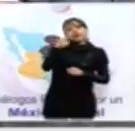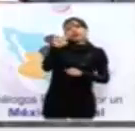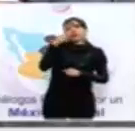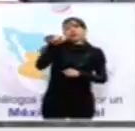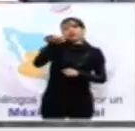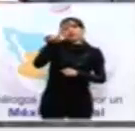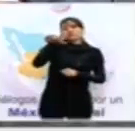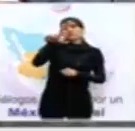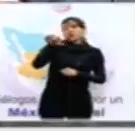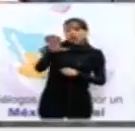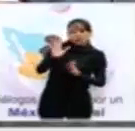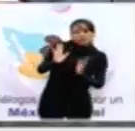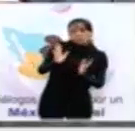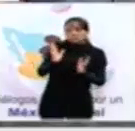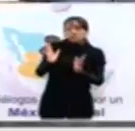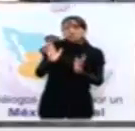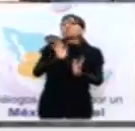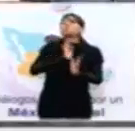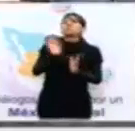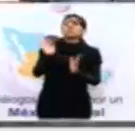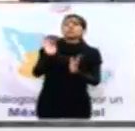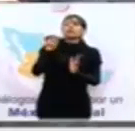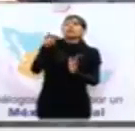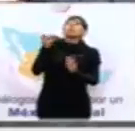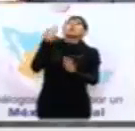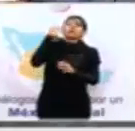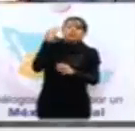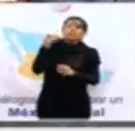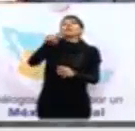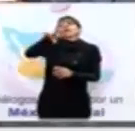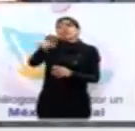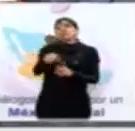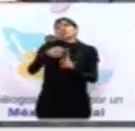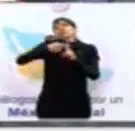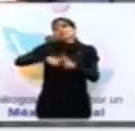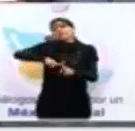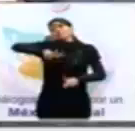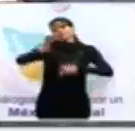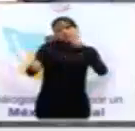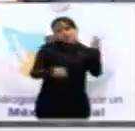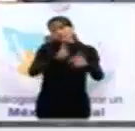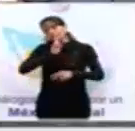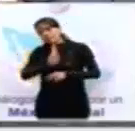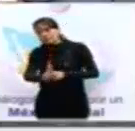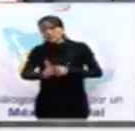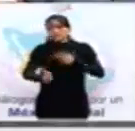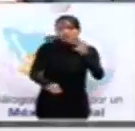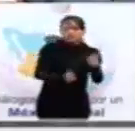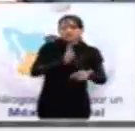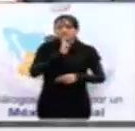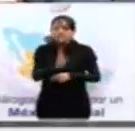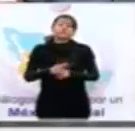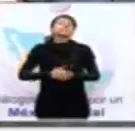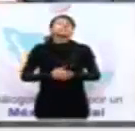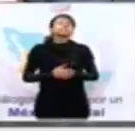nos platicará el tiempo de su ponencia y sobre eso avanzaremos con la ronda de preguntas y respuestas. Muy bien, pues